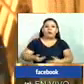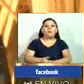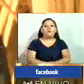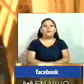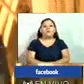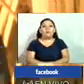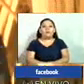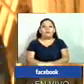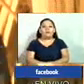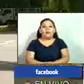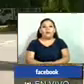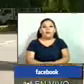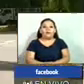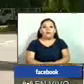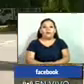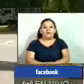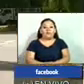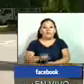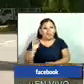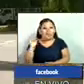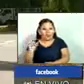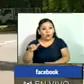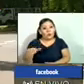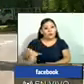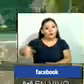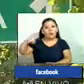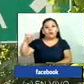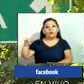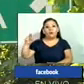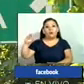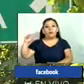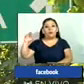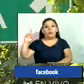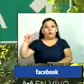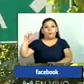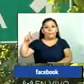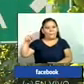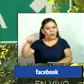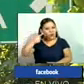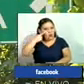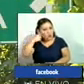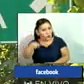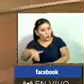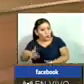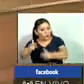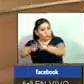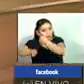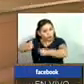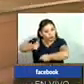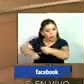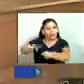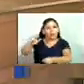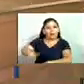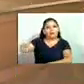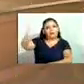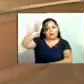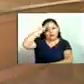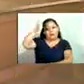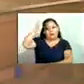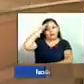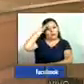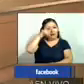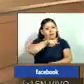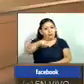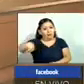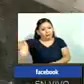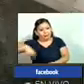el complemento estamos en Jucuapa Usulután este municipio es reconocido a nivel nacional por